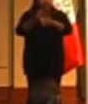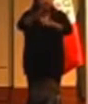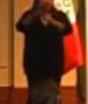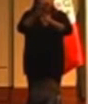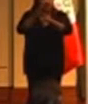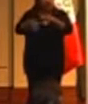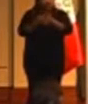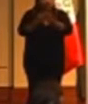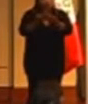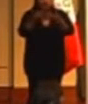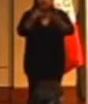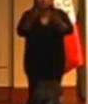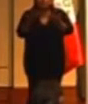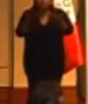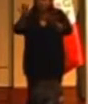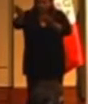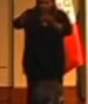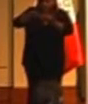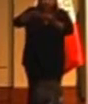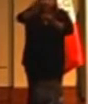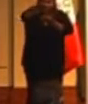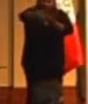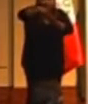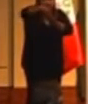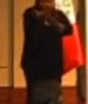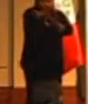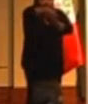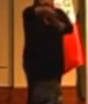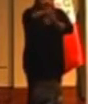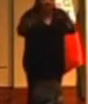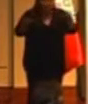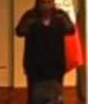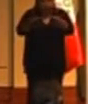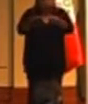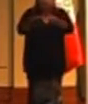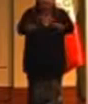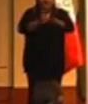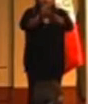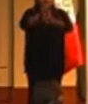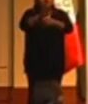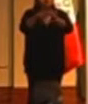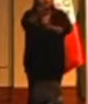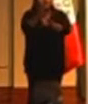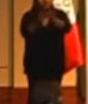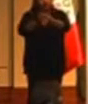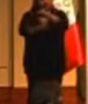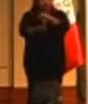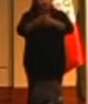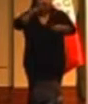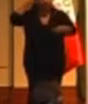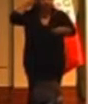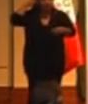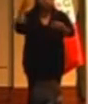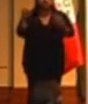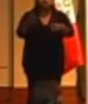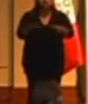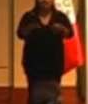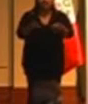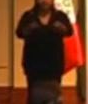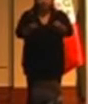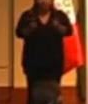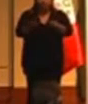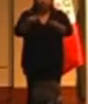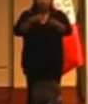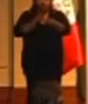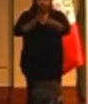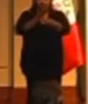Todas estas cosas son insumos que han sido puestos al servicio de la seguridad en el distrito. Ya vamos, cuando entremos a